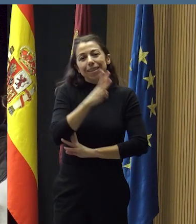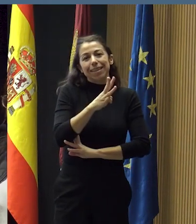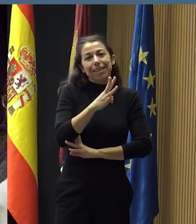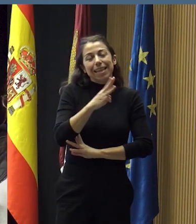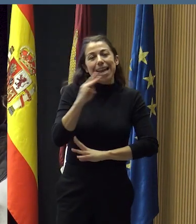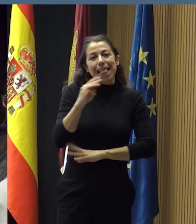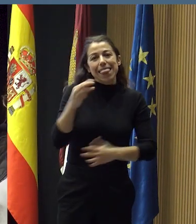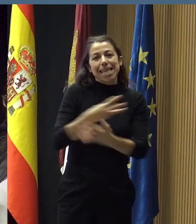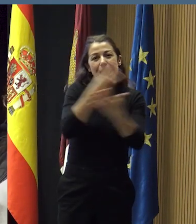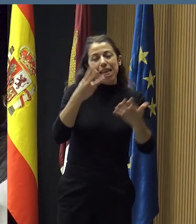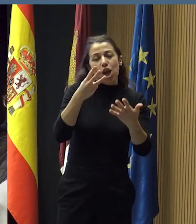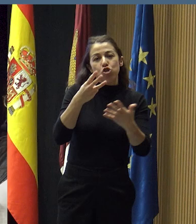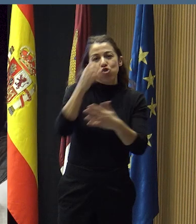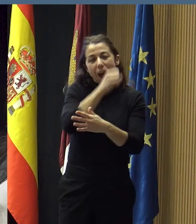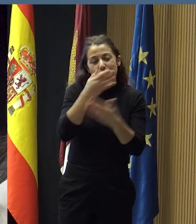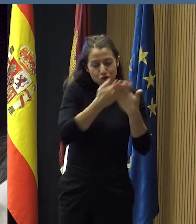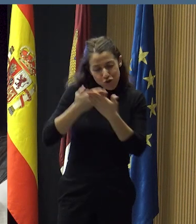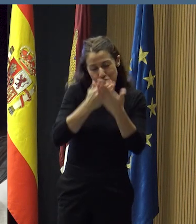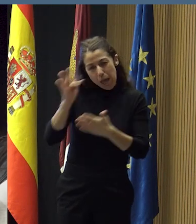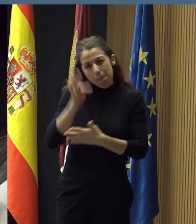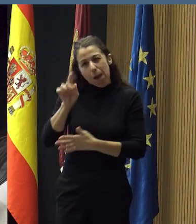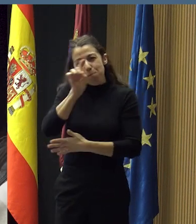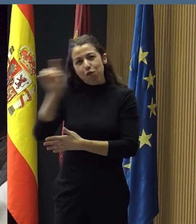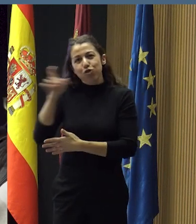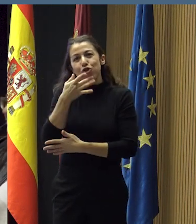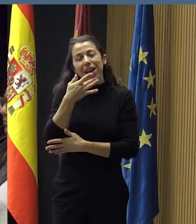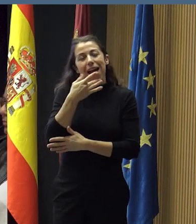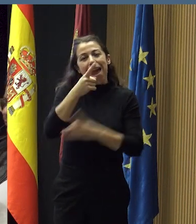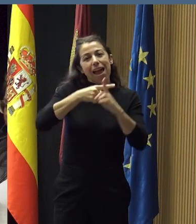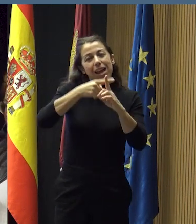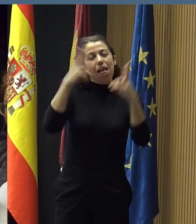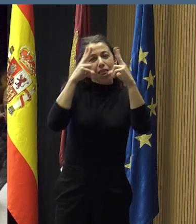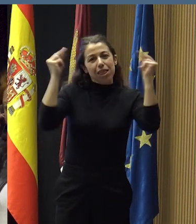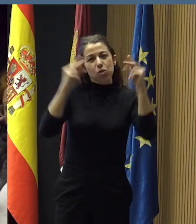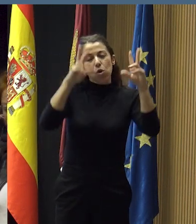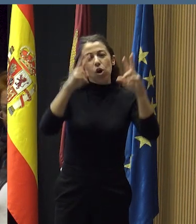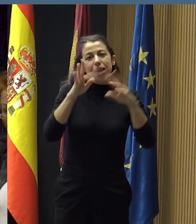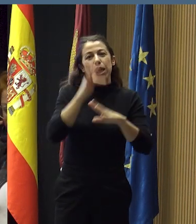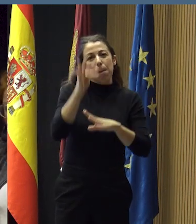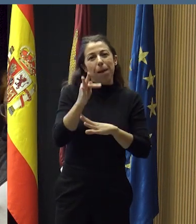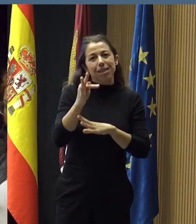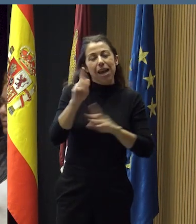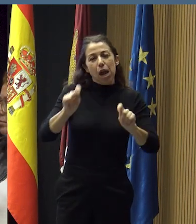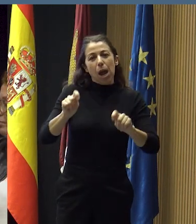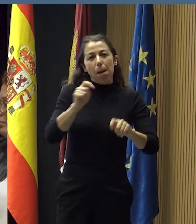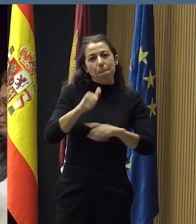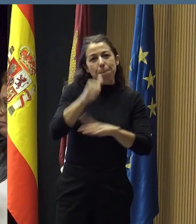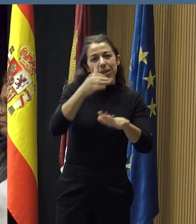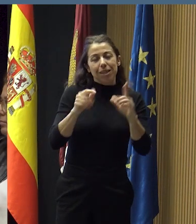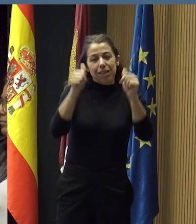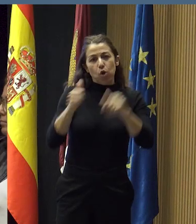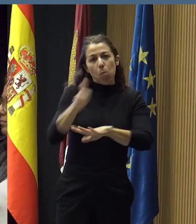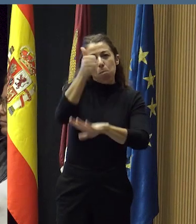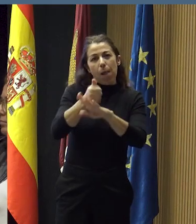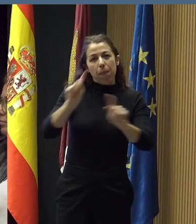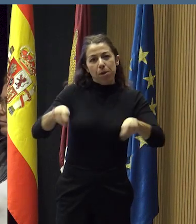sexenios de investigación. Además, es profesora en el grado de Enfermería y en el máster de Biomedicina Experimental y